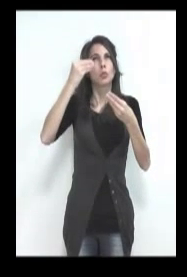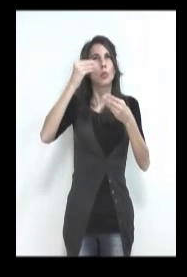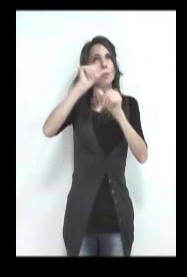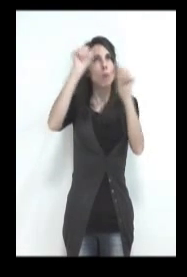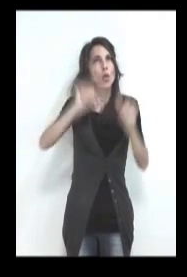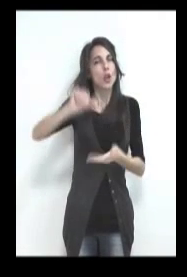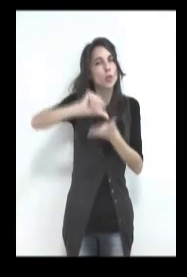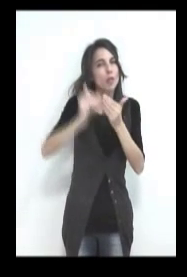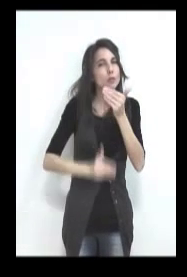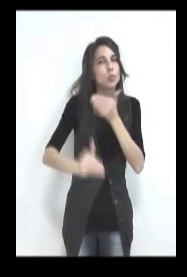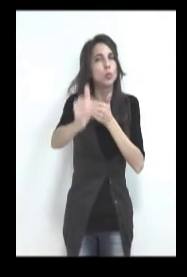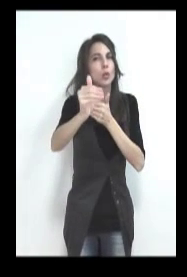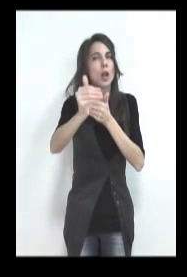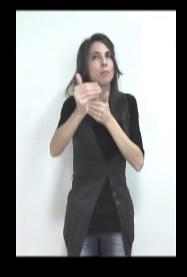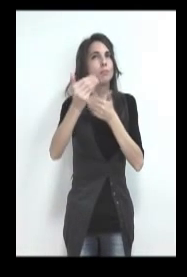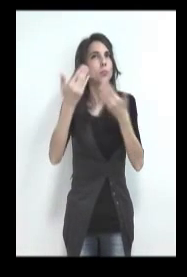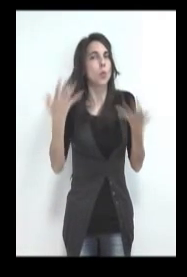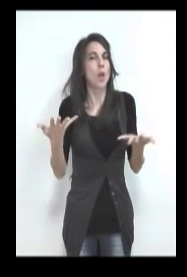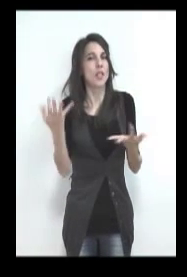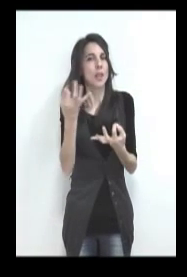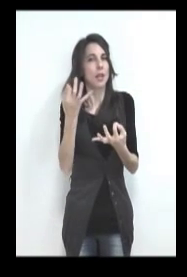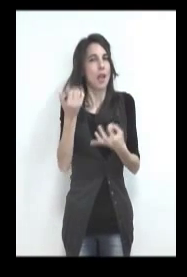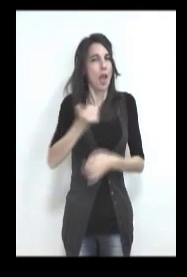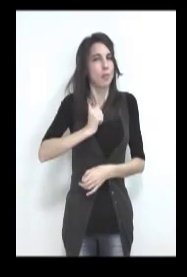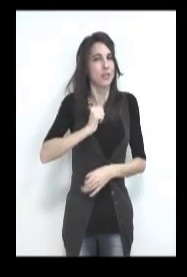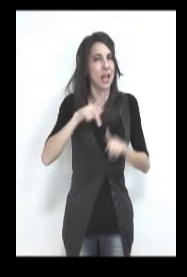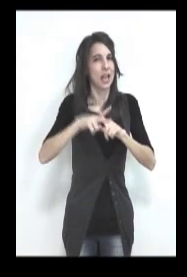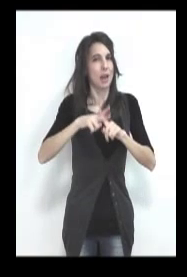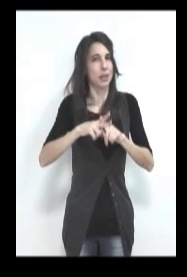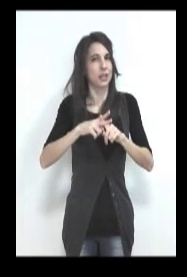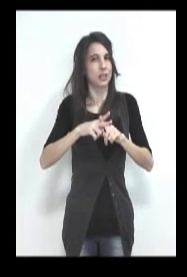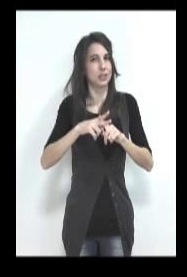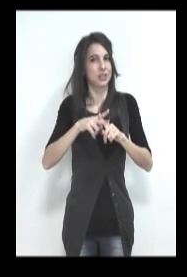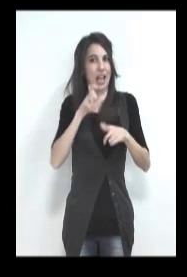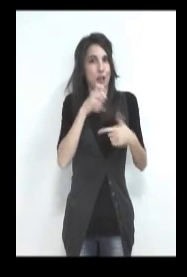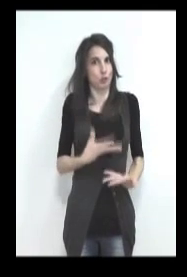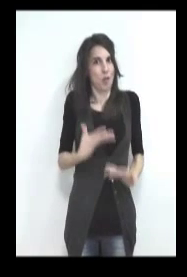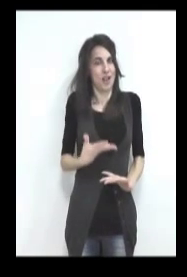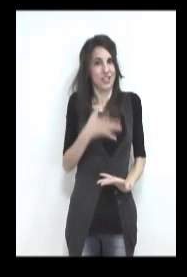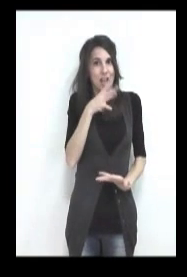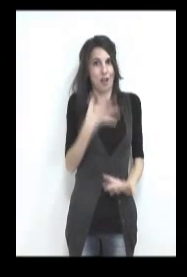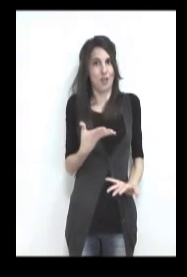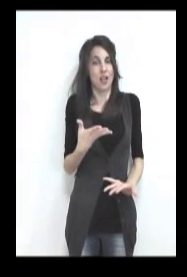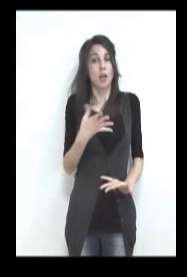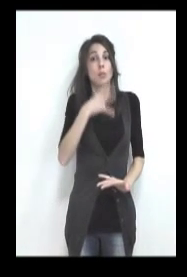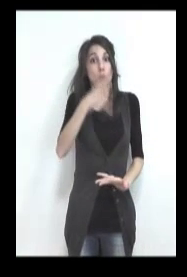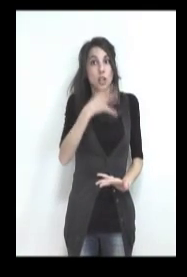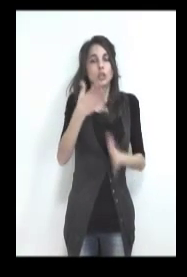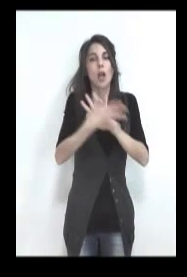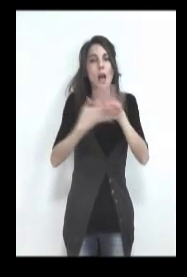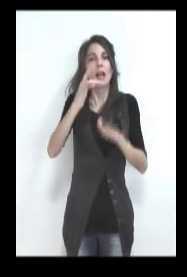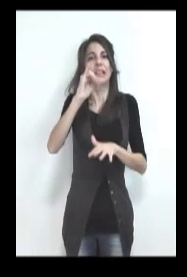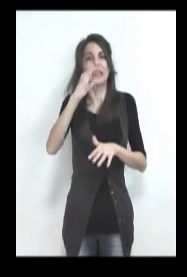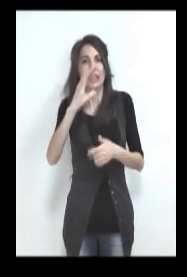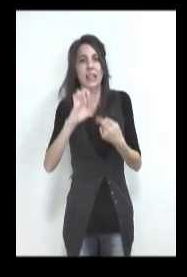que basarse o tiene que jugar con las herramientas que no son contemporáneas. Por eso estamos hablando de las TIC o de